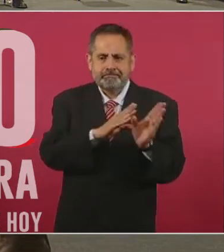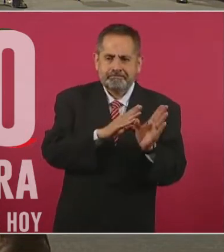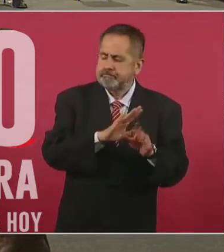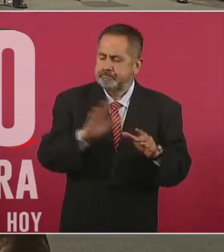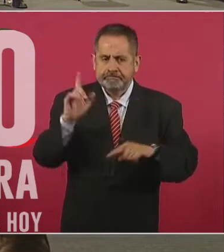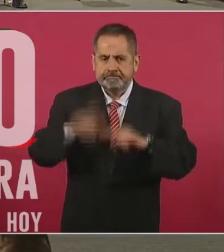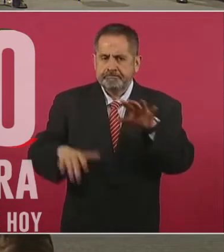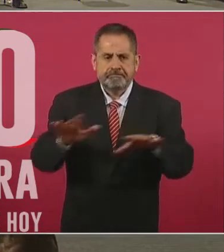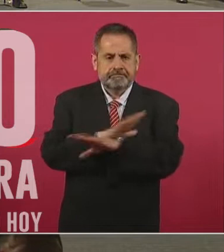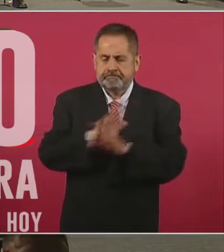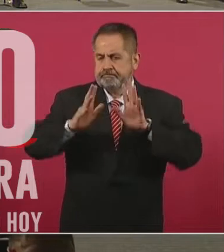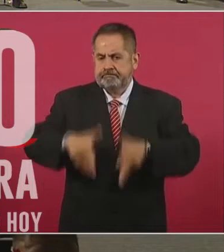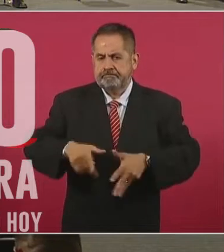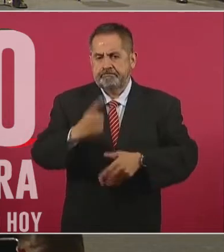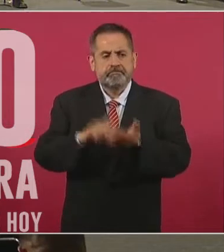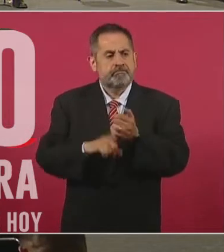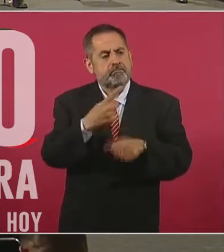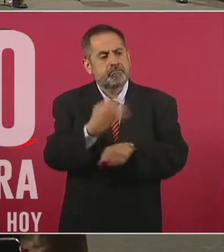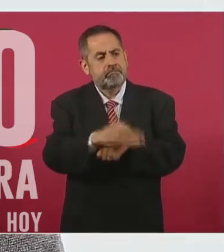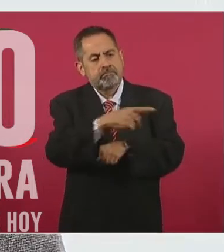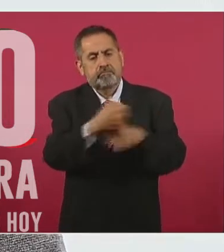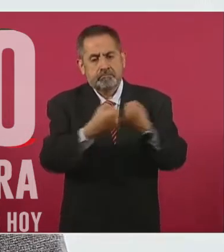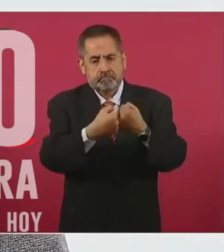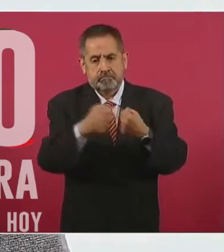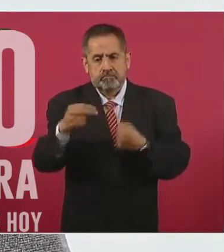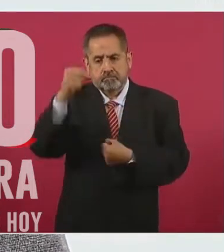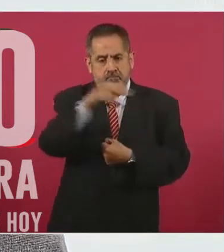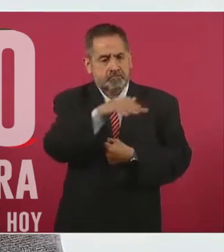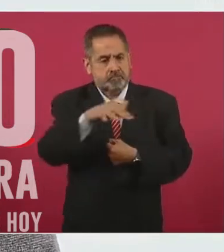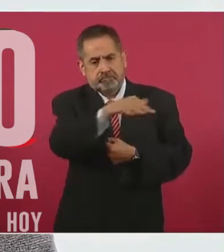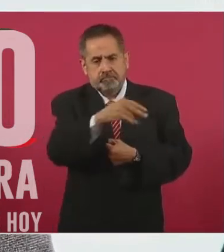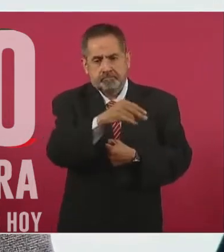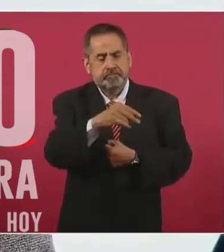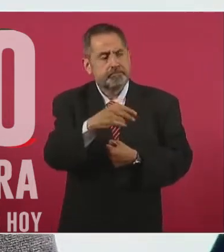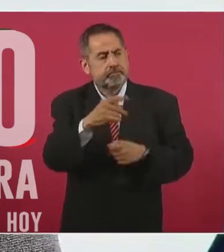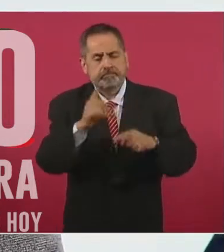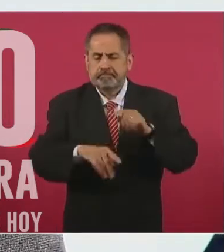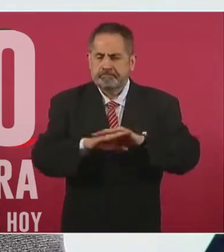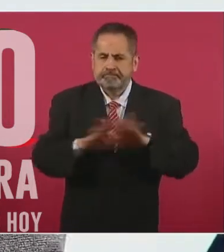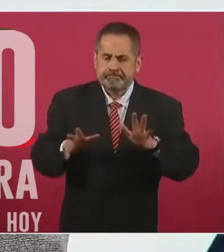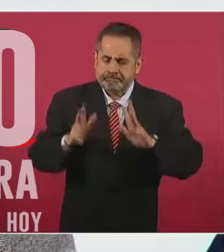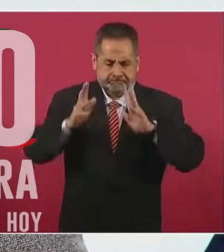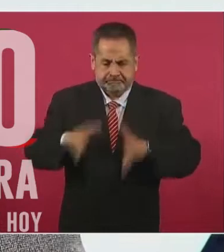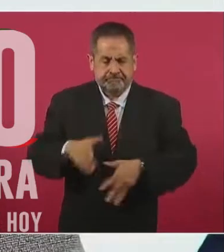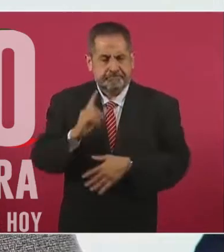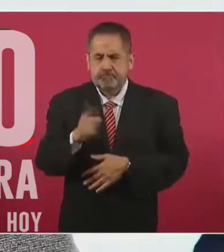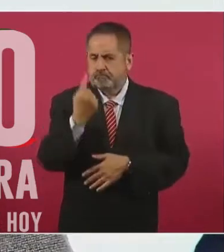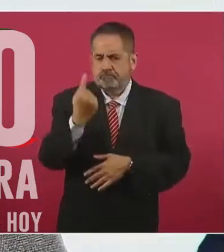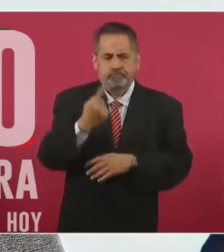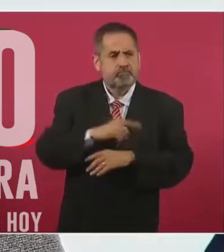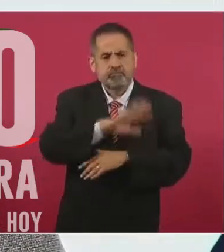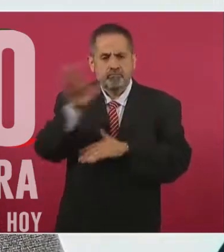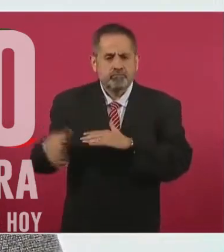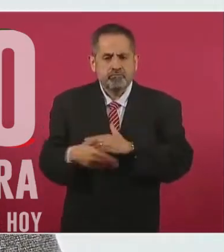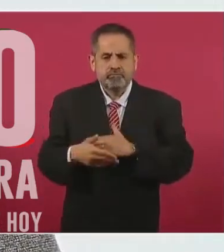horario estacional en los municipios de la frontera norte. ¿Por qué eliminar el horario de verano? Hay